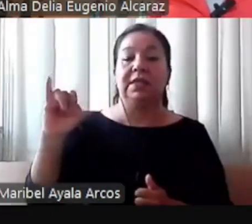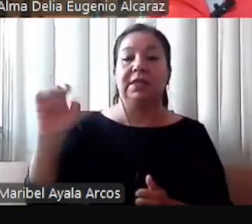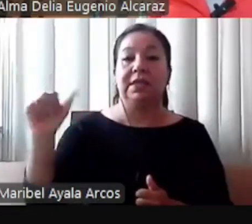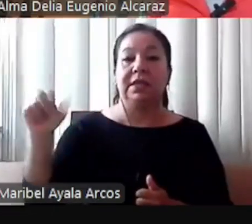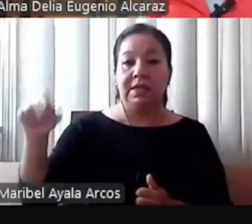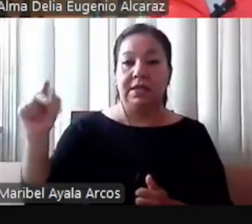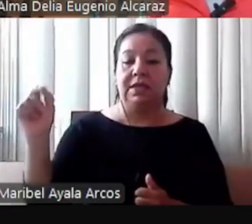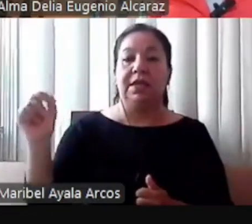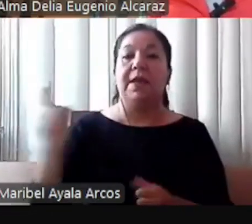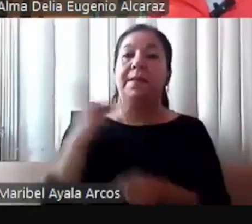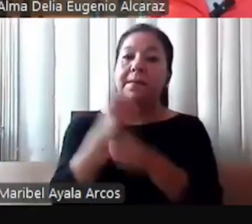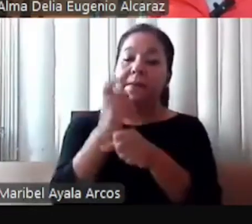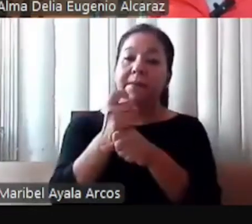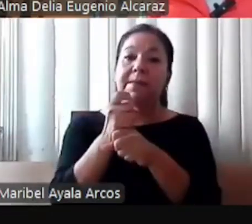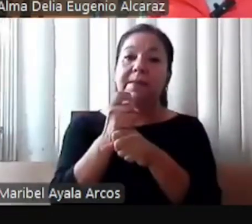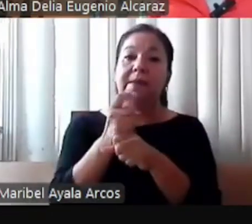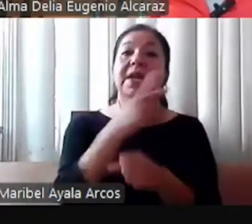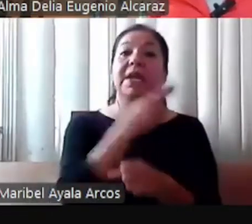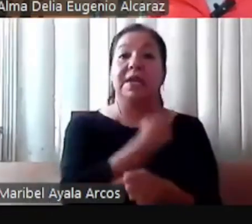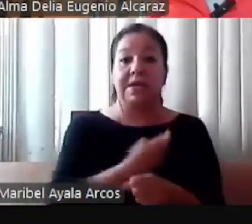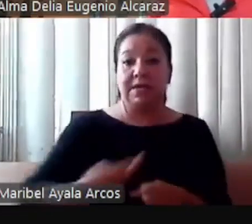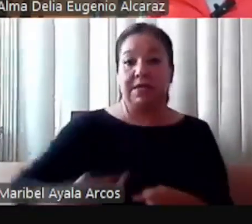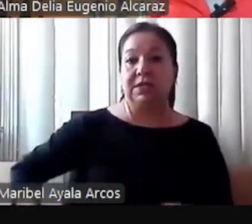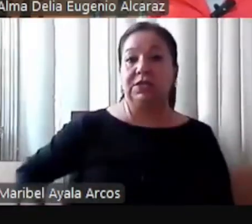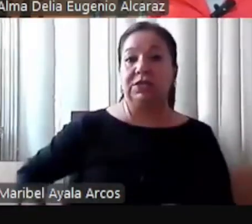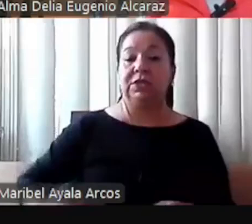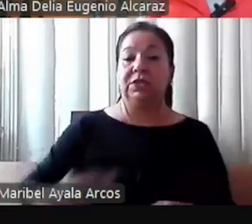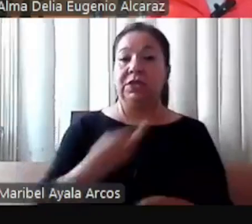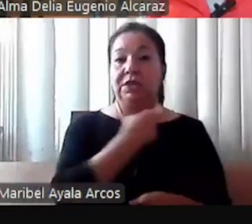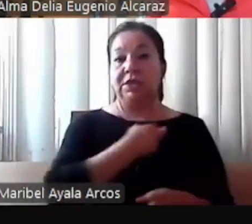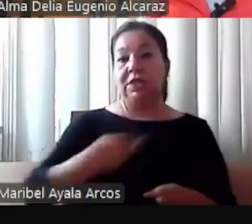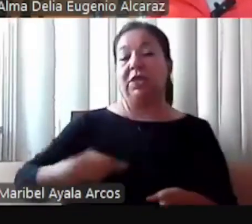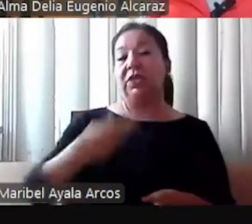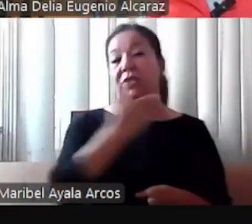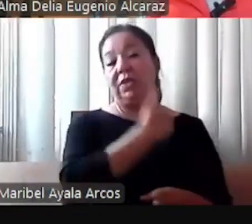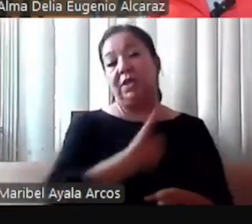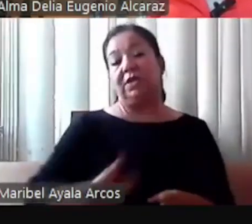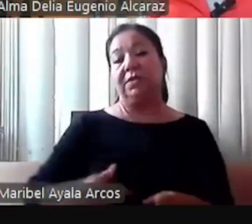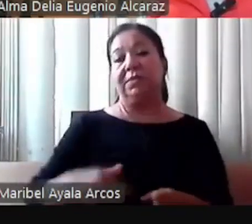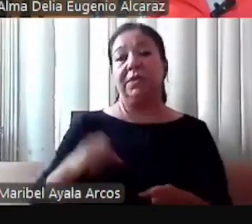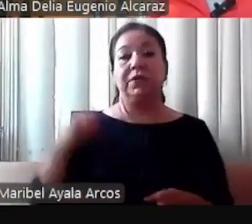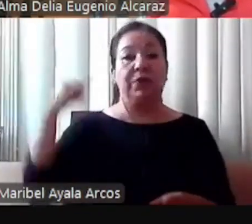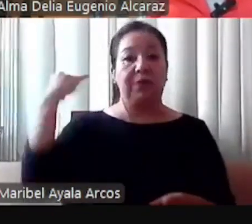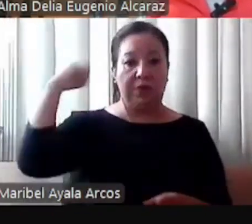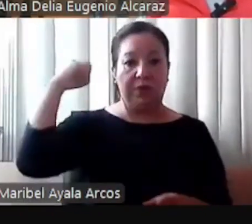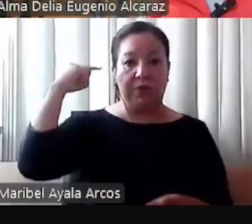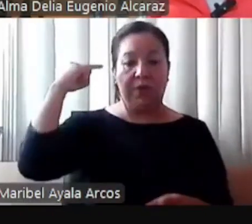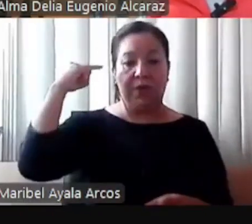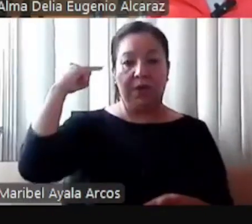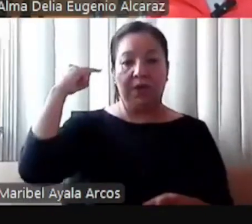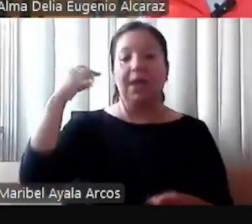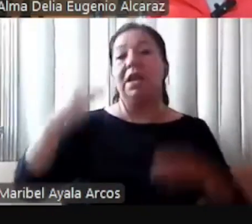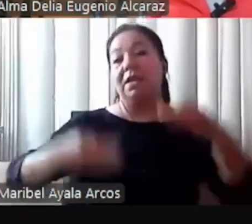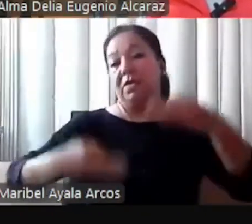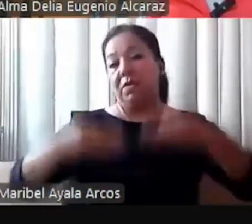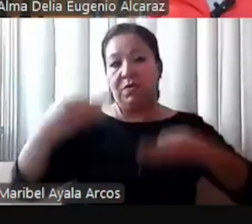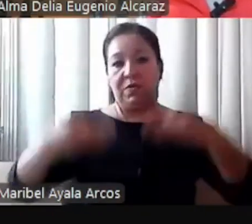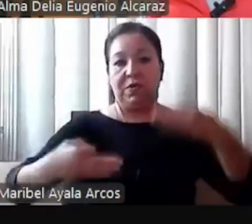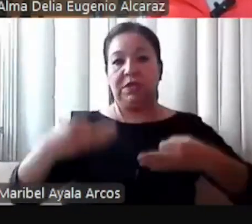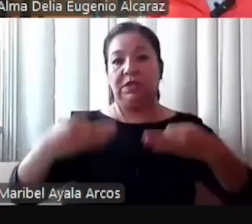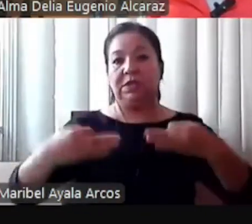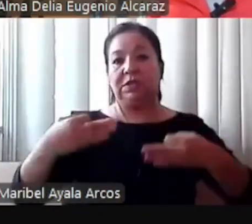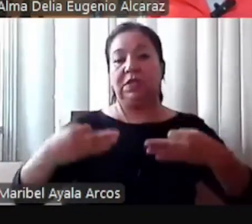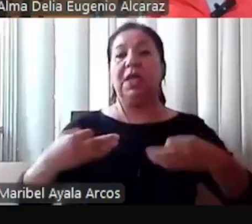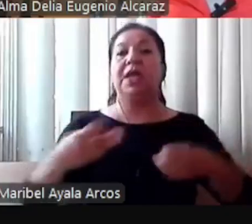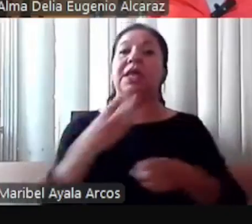del Partido de la Revolución Democrática electa para la integración del Ayuntamiento de Iguala, compareció al presente juicio como parte tercera interesada.